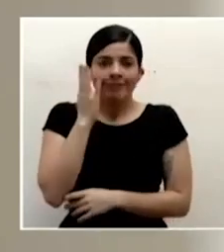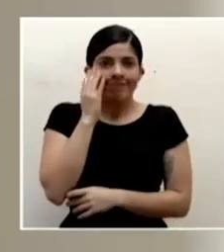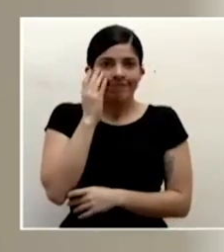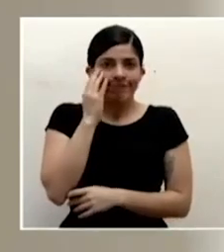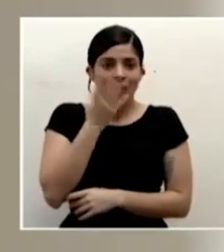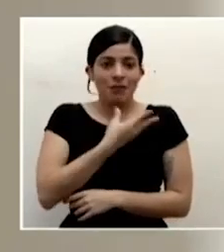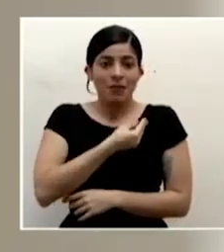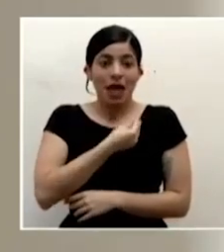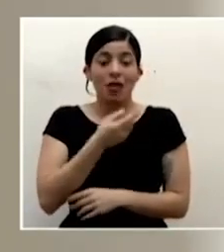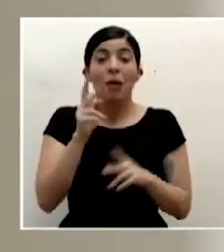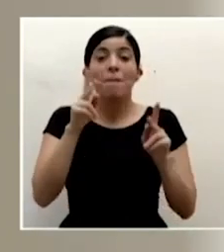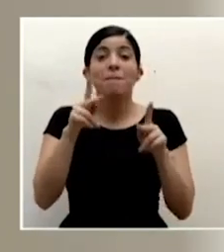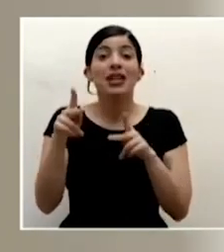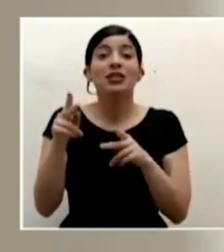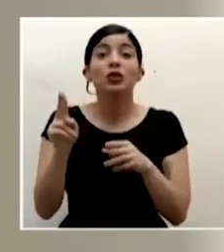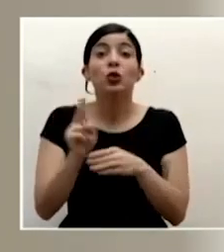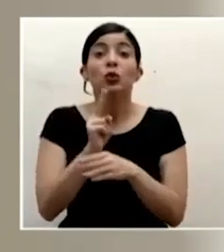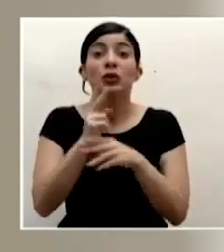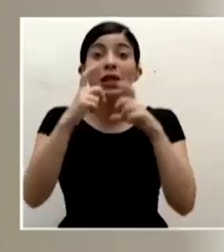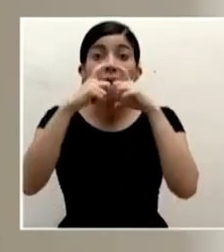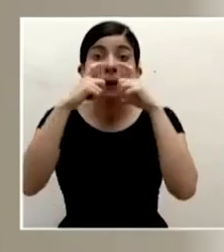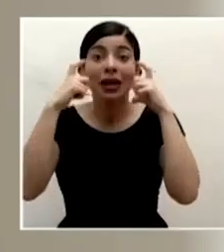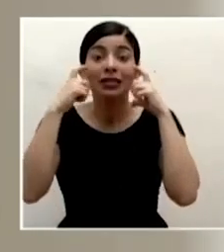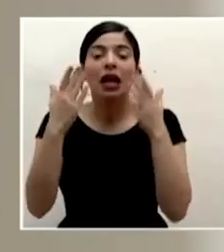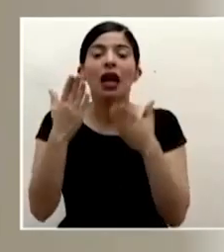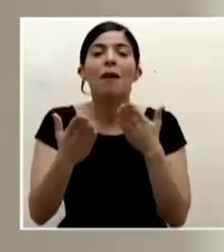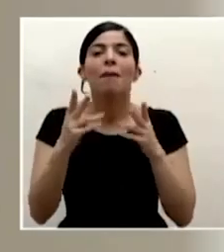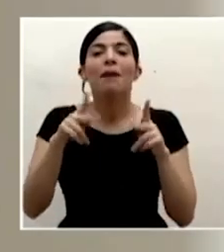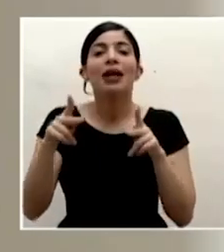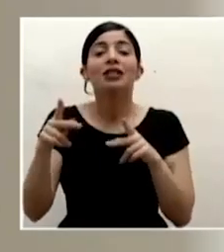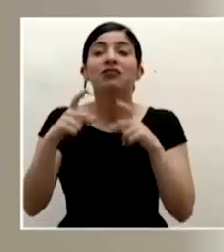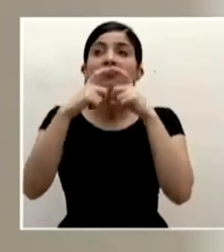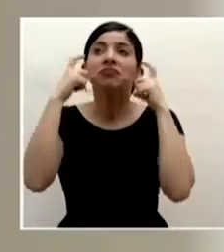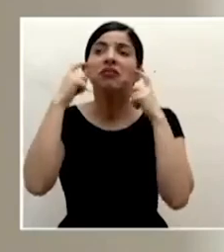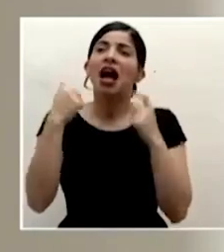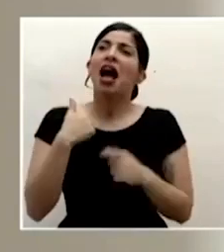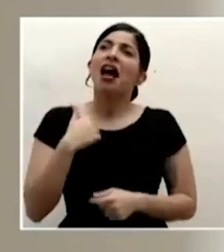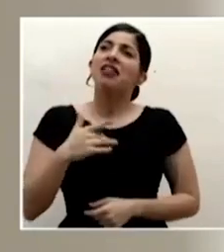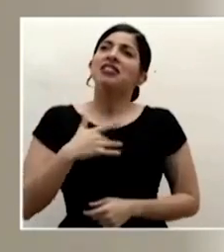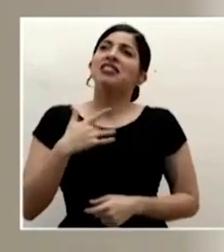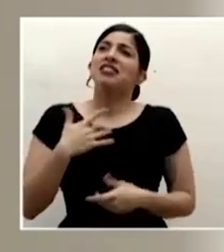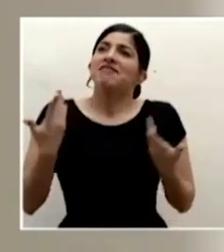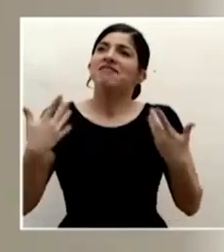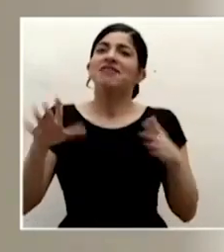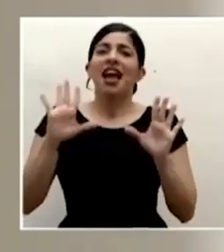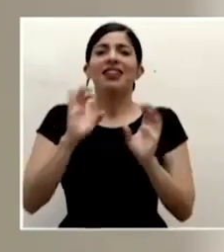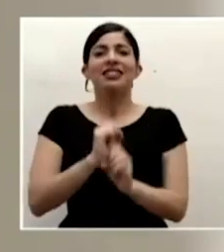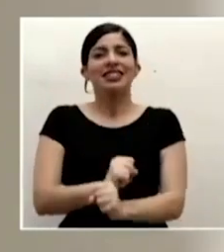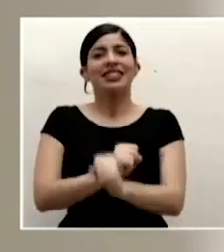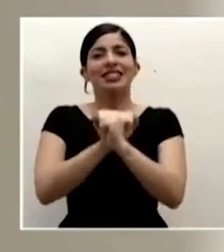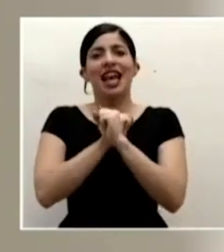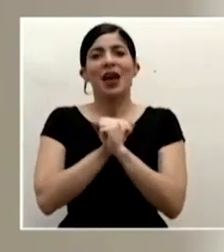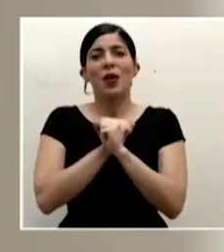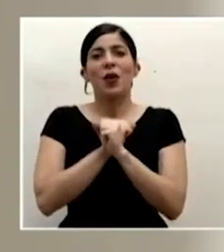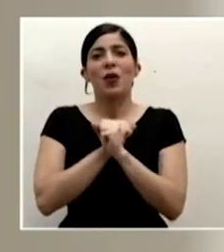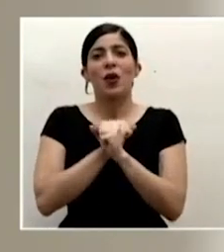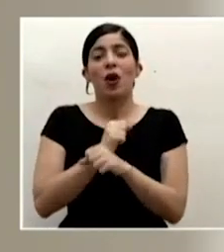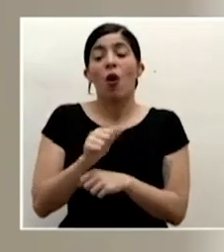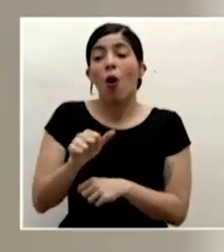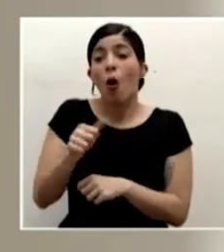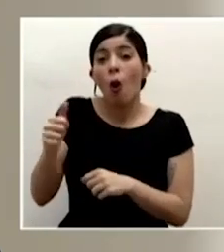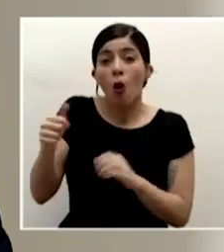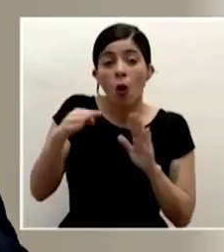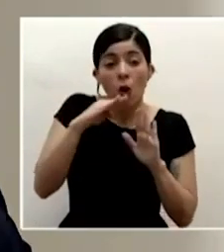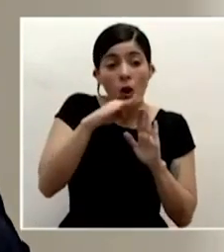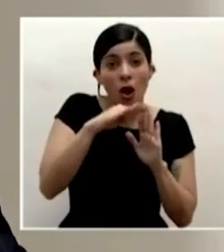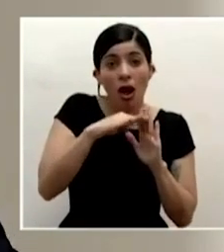el uso de mascarillas, las personas se sientan suficientemente seguras y dejen de utilizar o